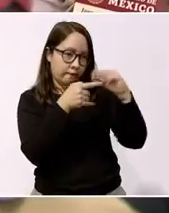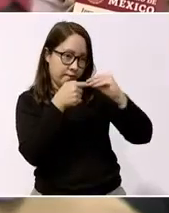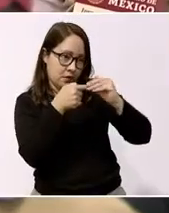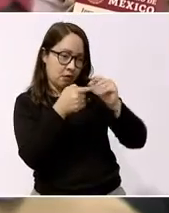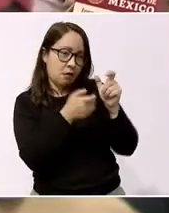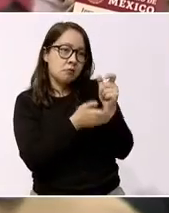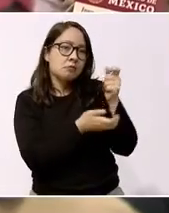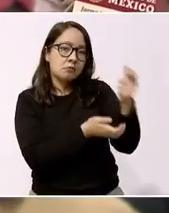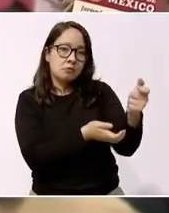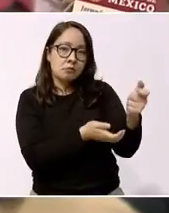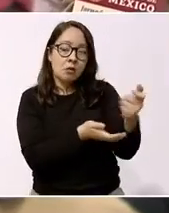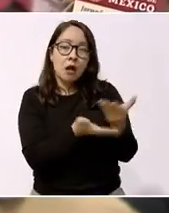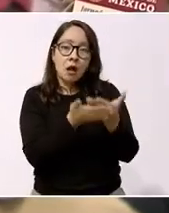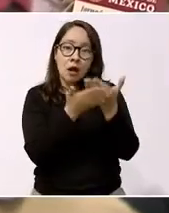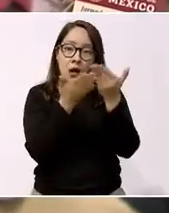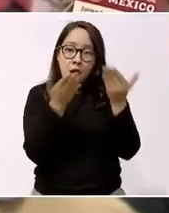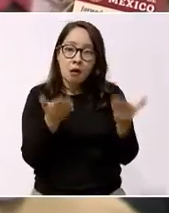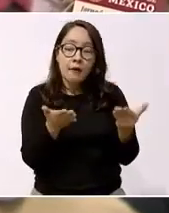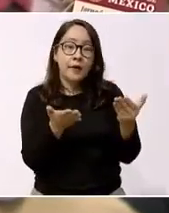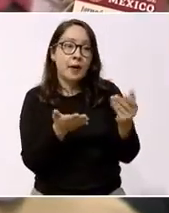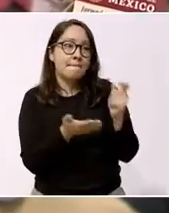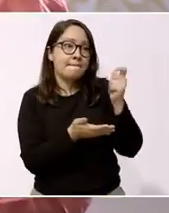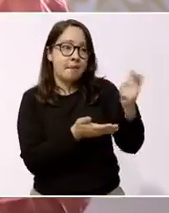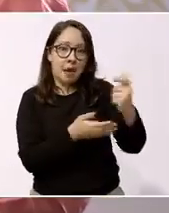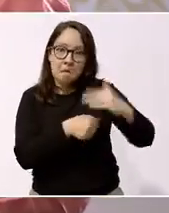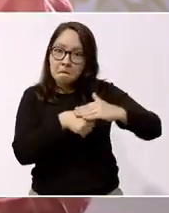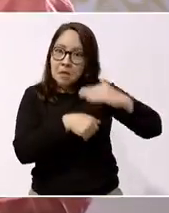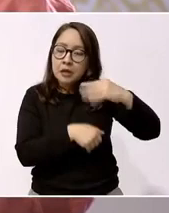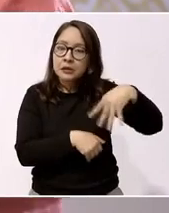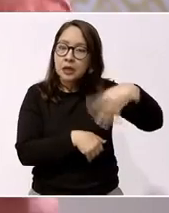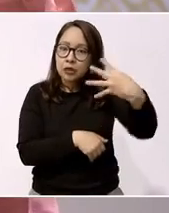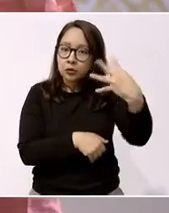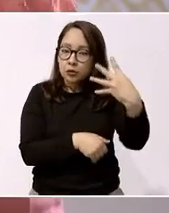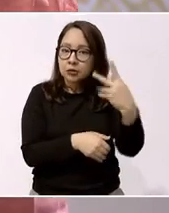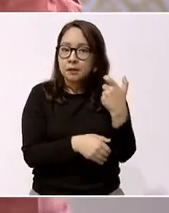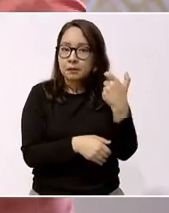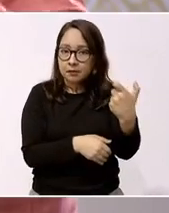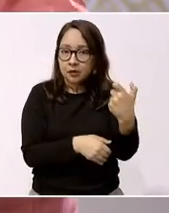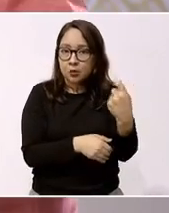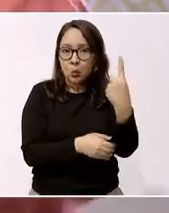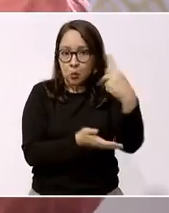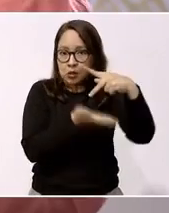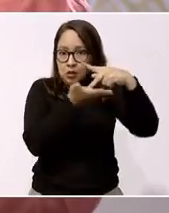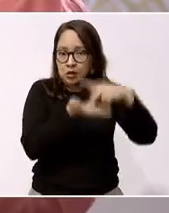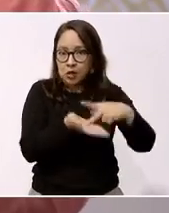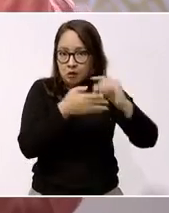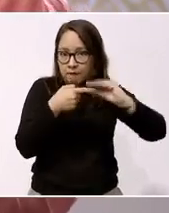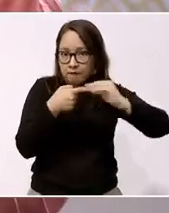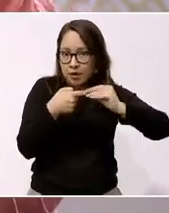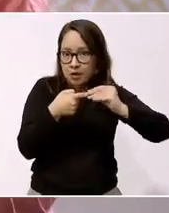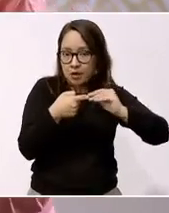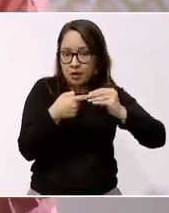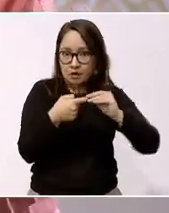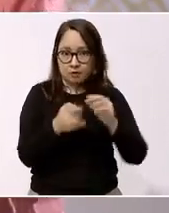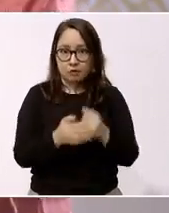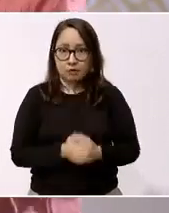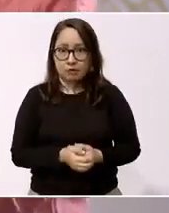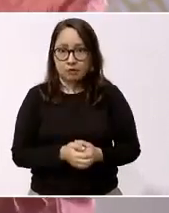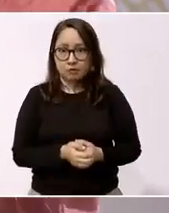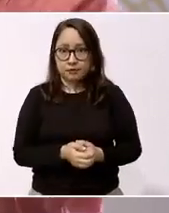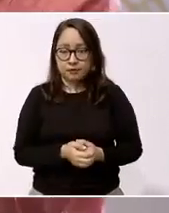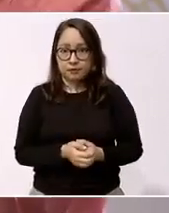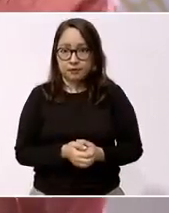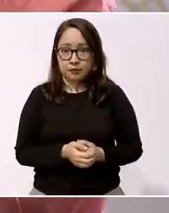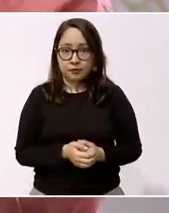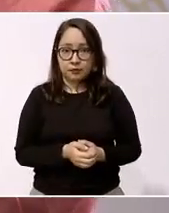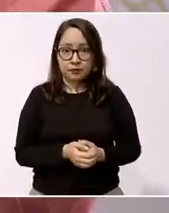Establecimos los precios de garantía, ahora les pagamos 14 pesos el kilo. Ya no nos venden a nosotros los productores